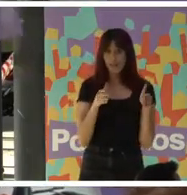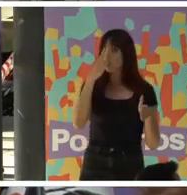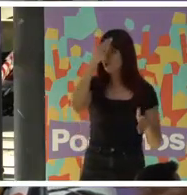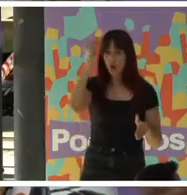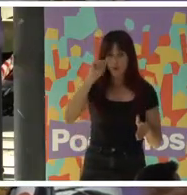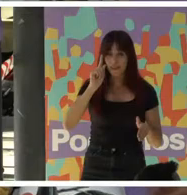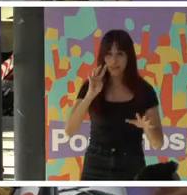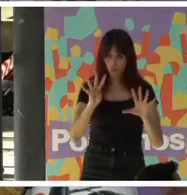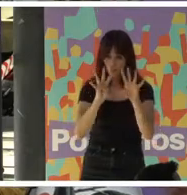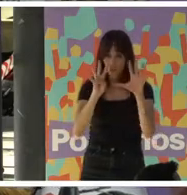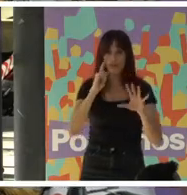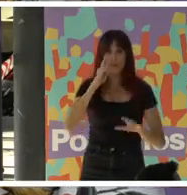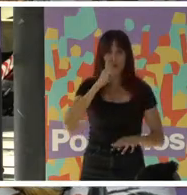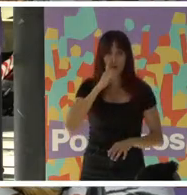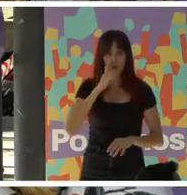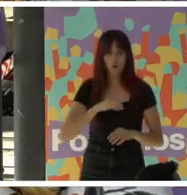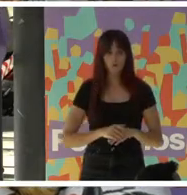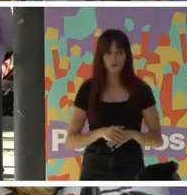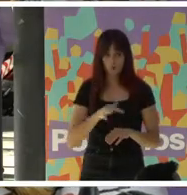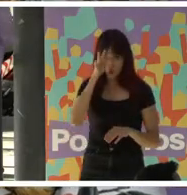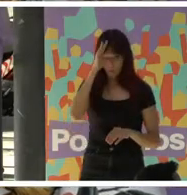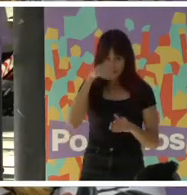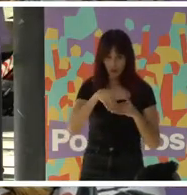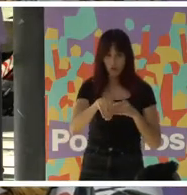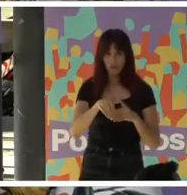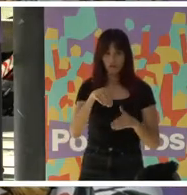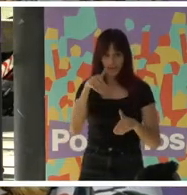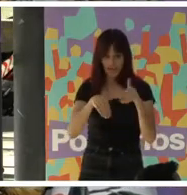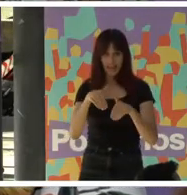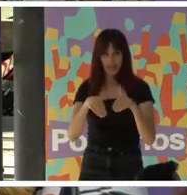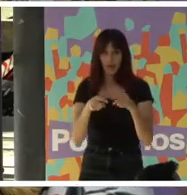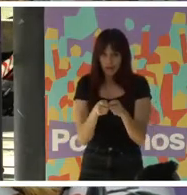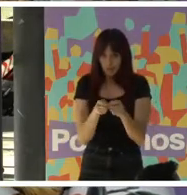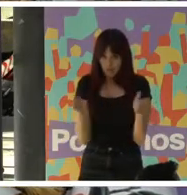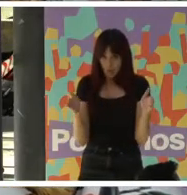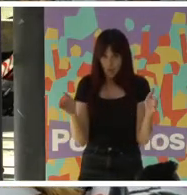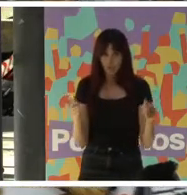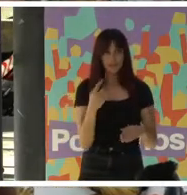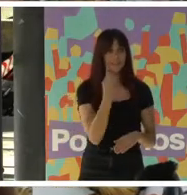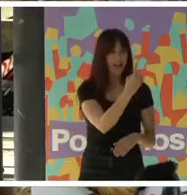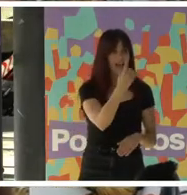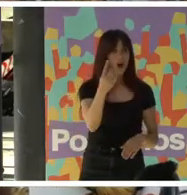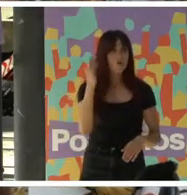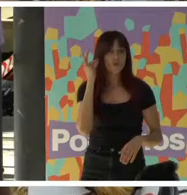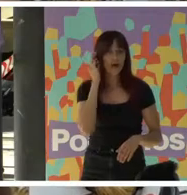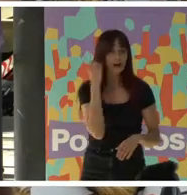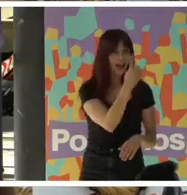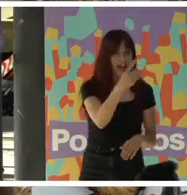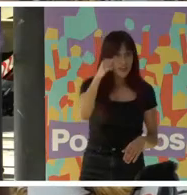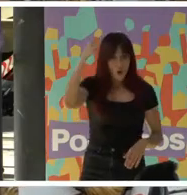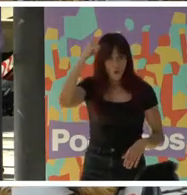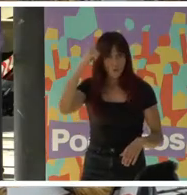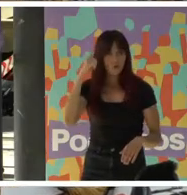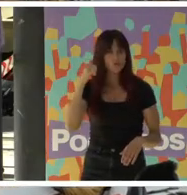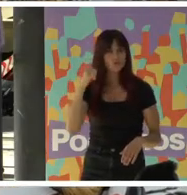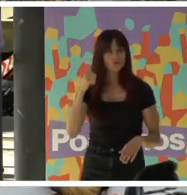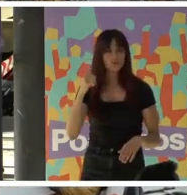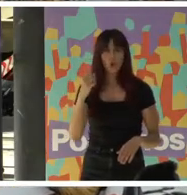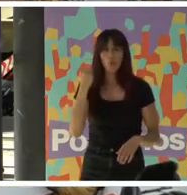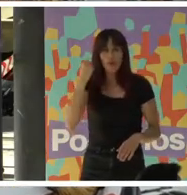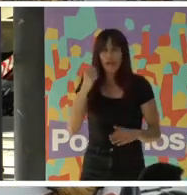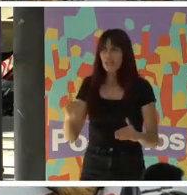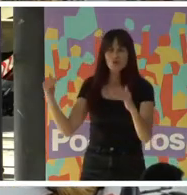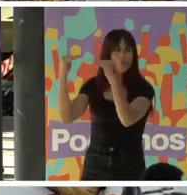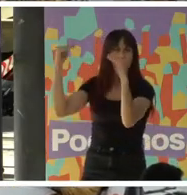olvidéis que el 9 de junio, el domingo, cuando se abran las urnas, cada una de vosotras, cada uno de vosotros, tiene el mismo